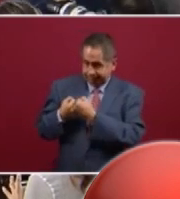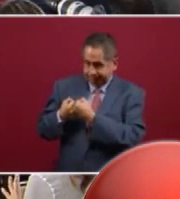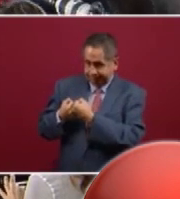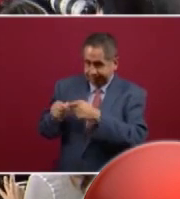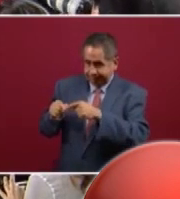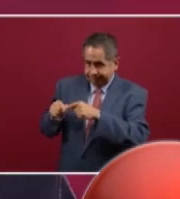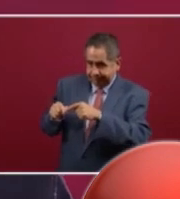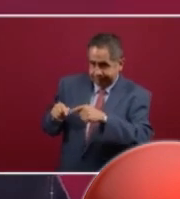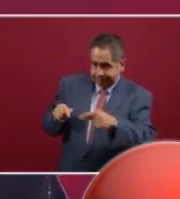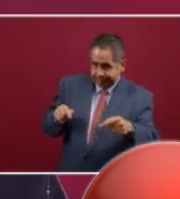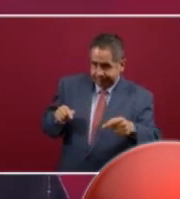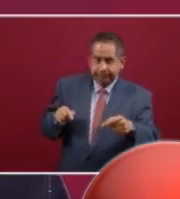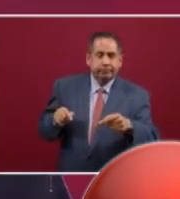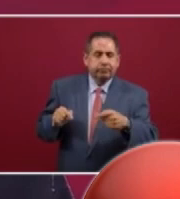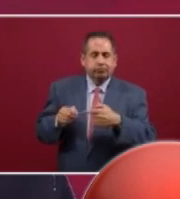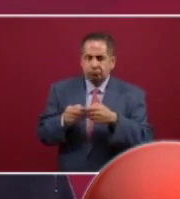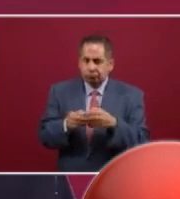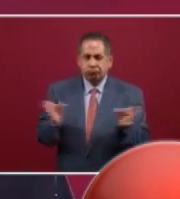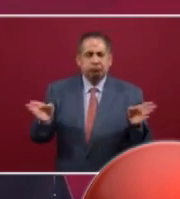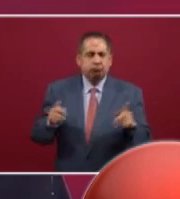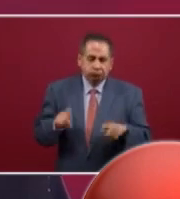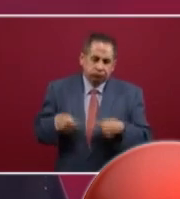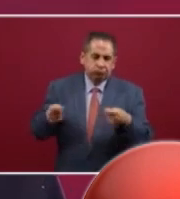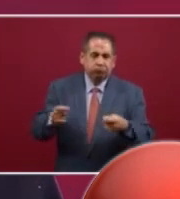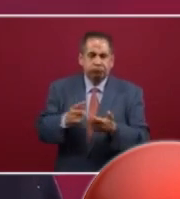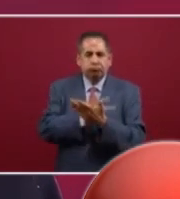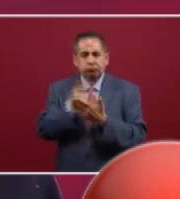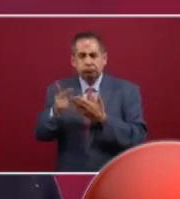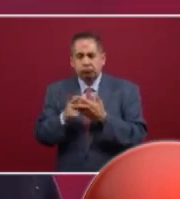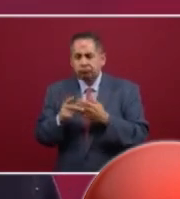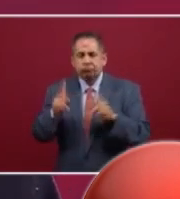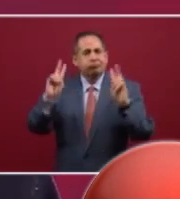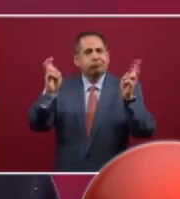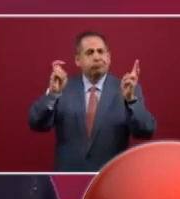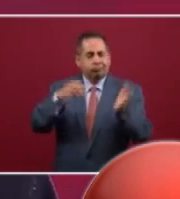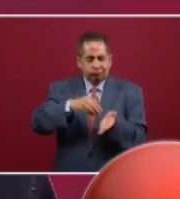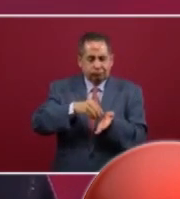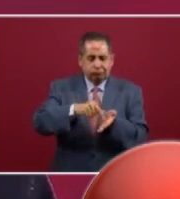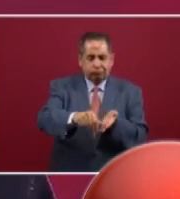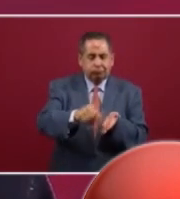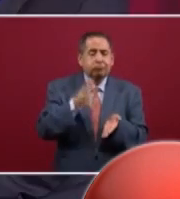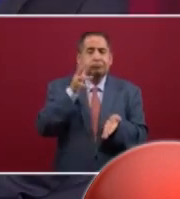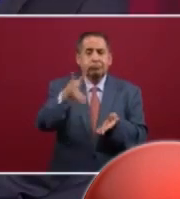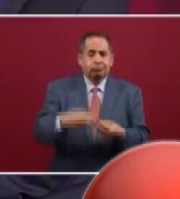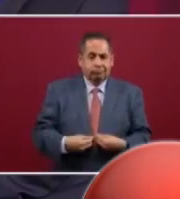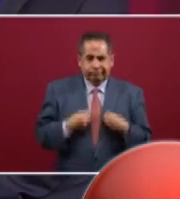fronteriza el programa de Sembrando Vida.